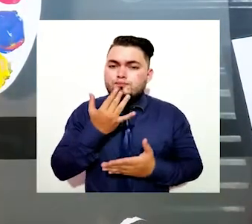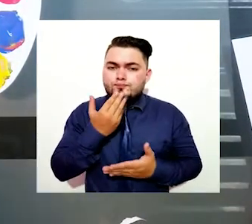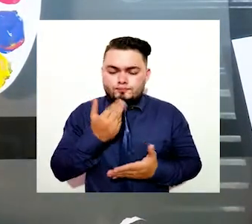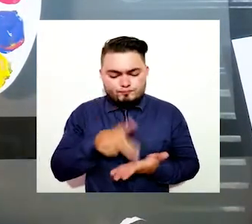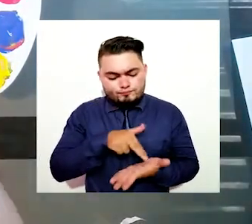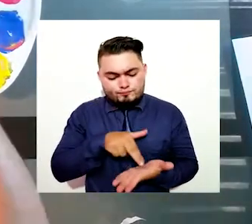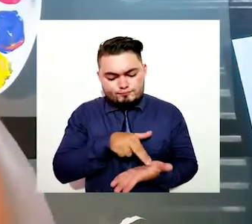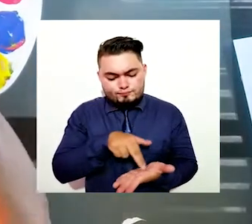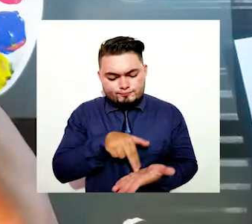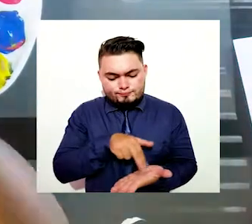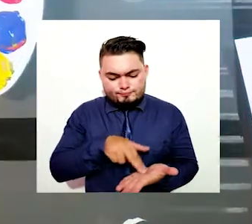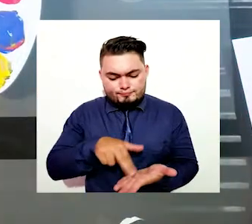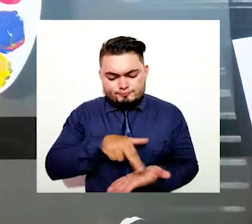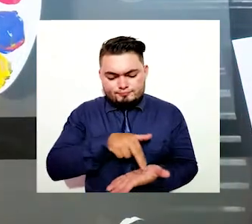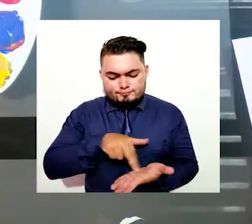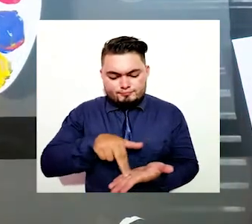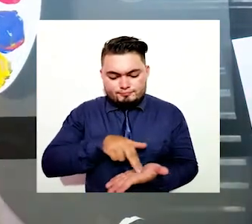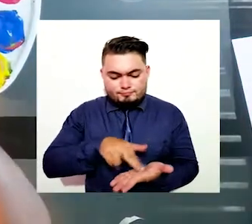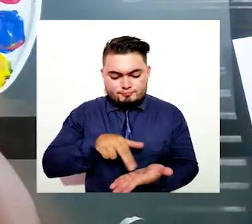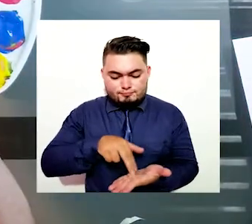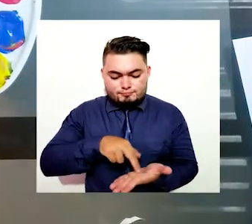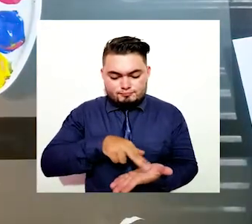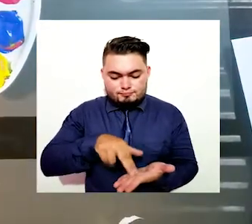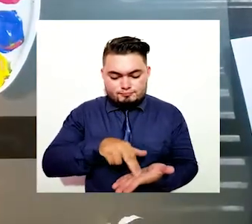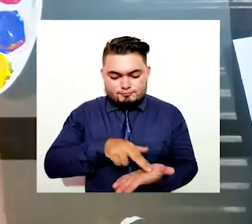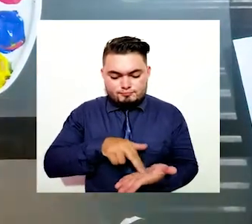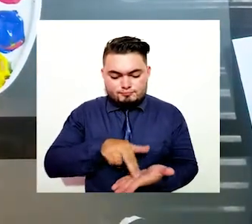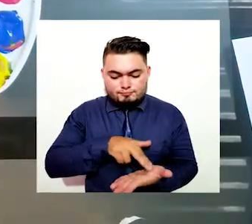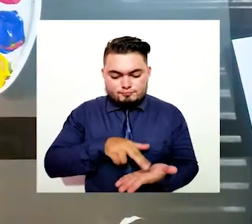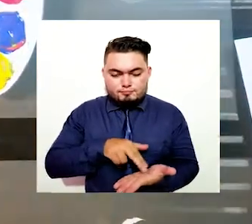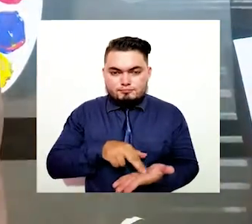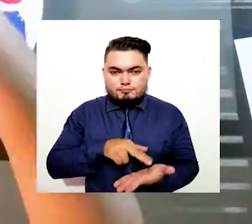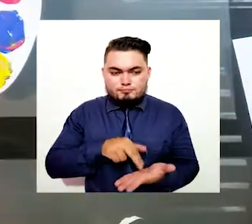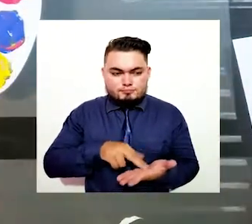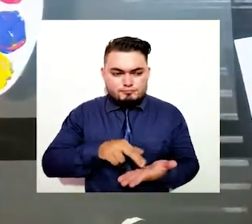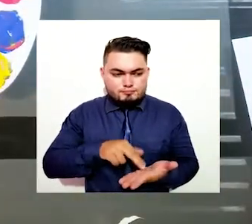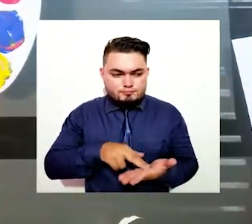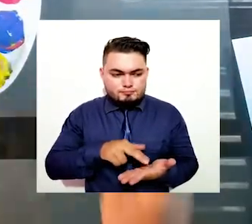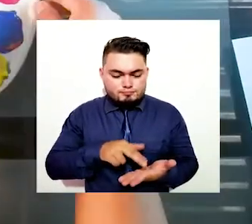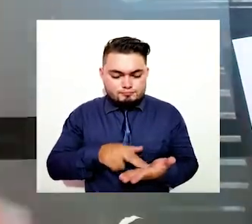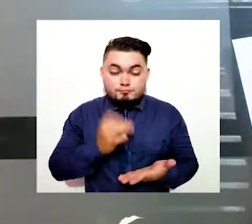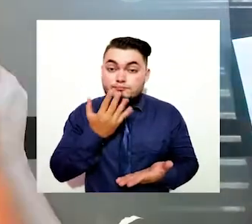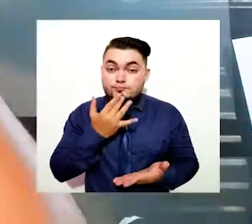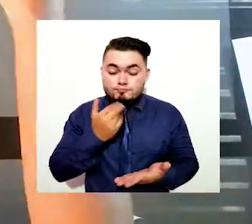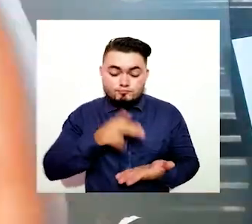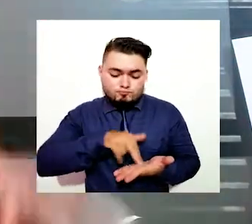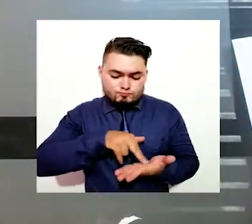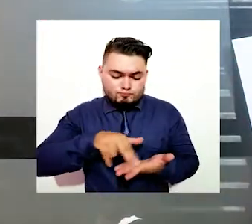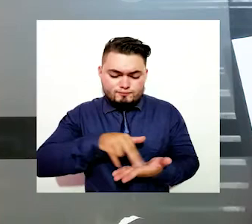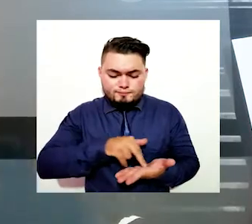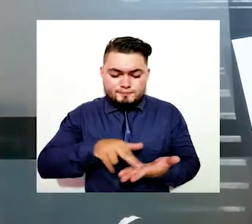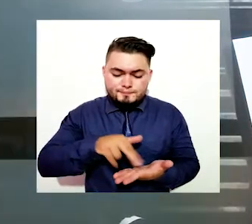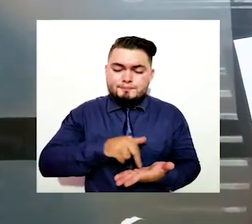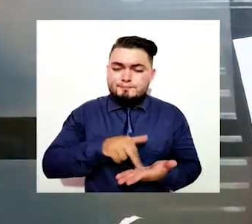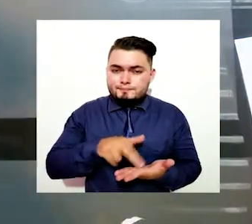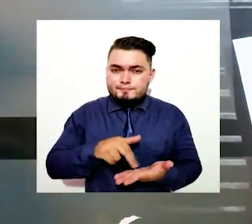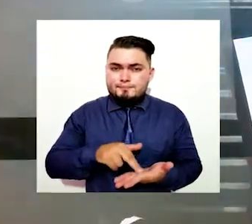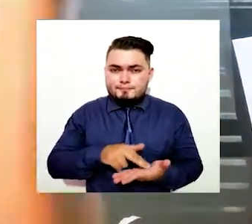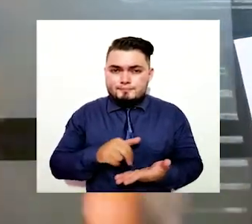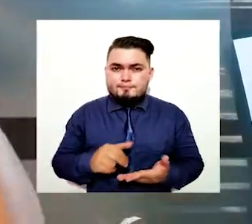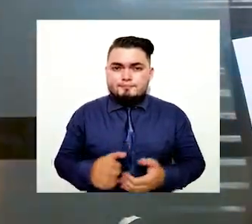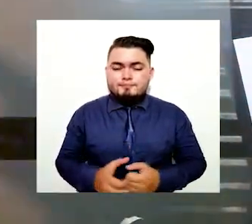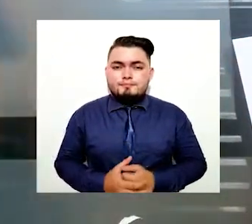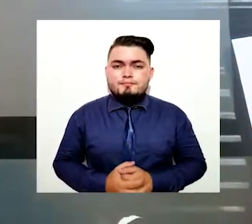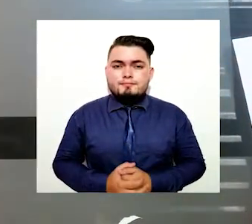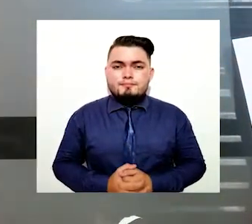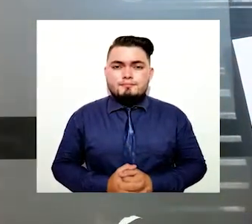ya tiene. Entonces, como ya está manchado, ya simplemente vamos a ir acomodando los colores y con ello reforzando